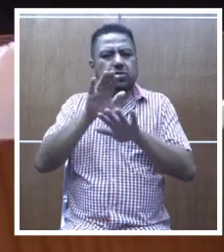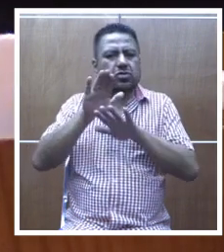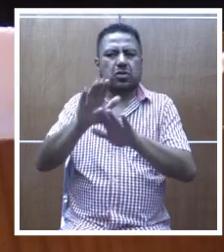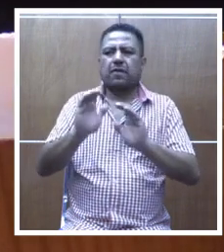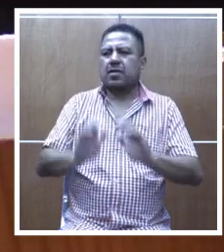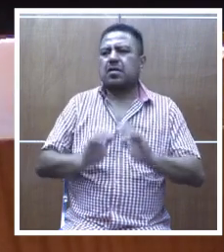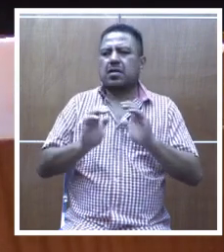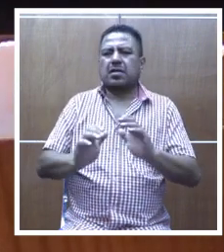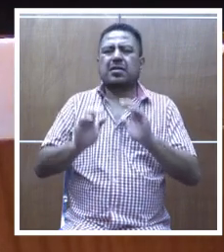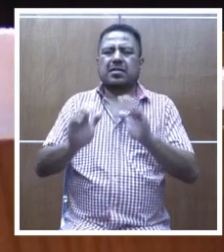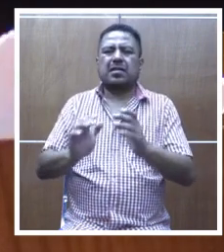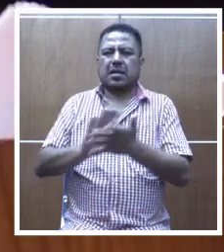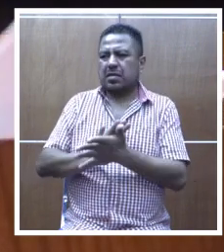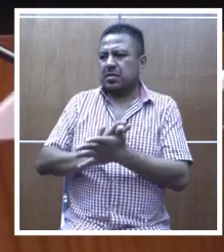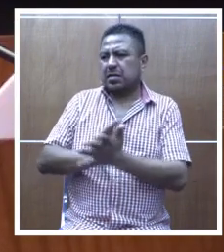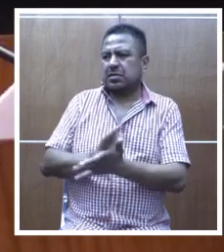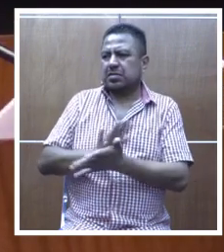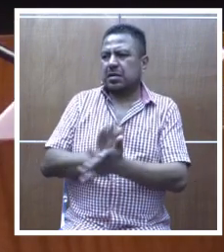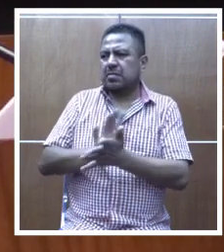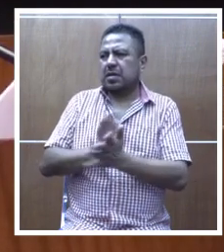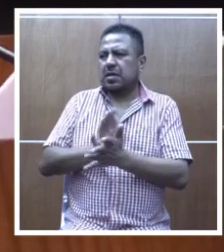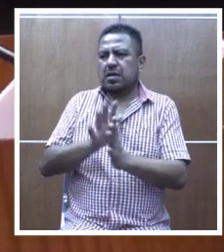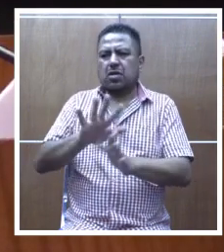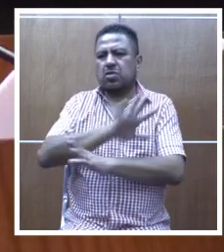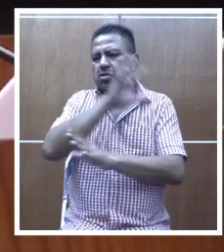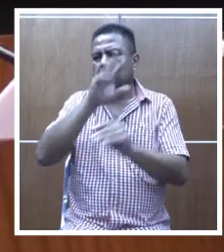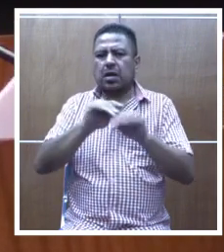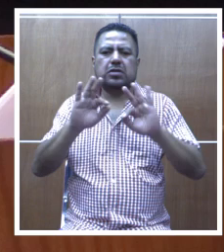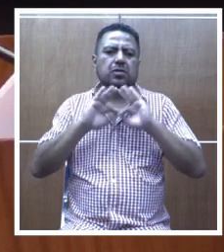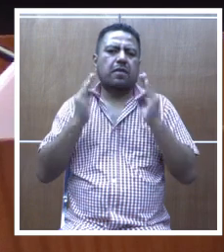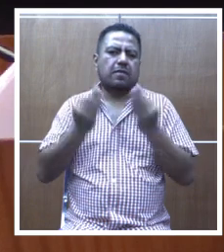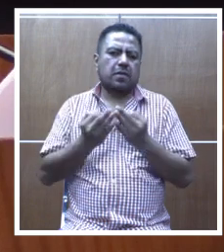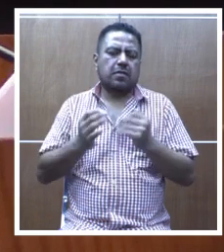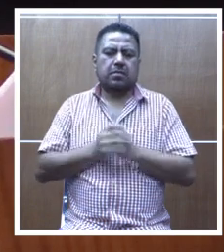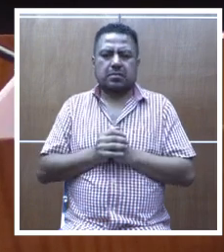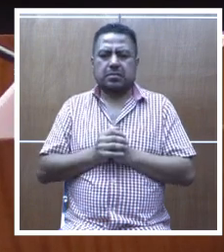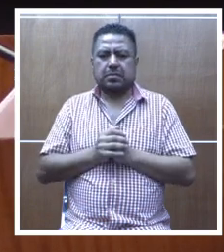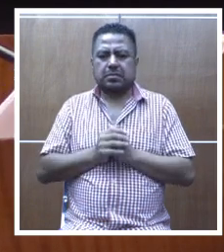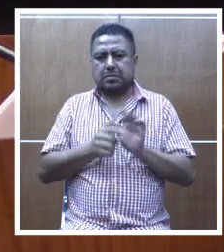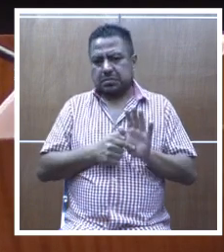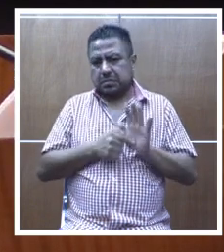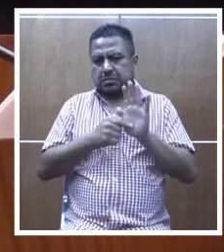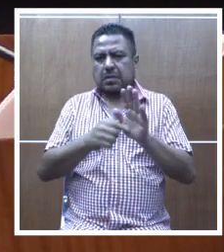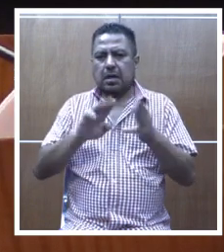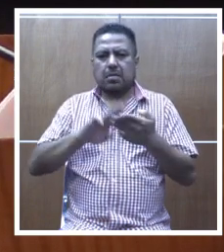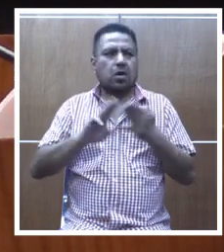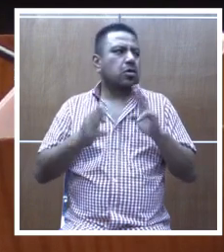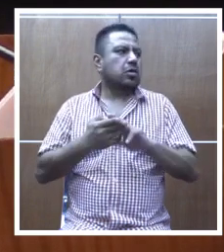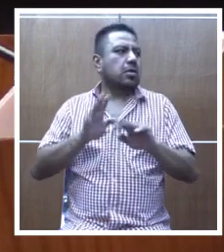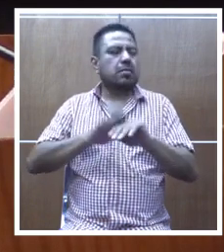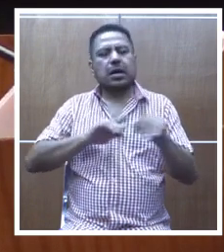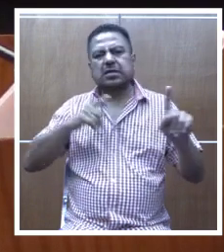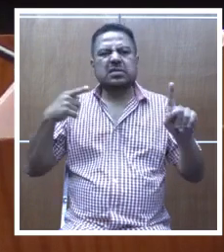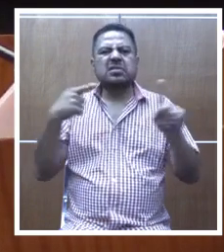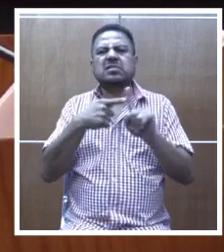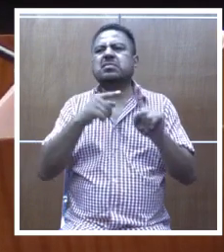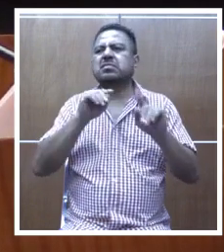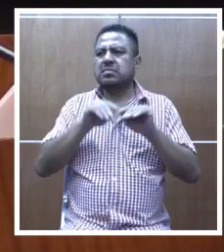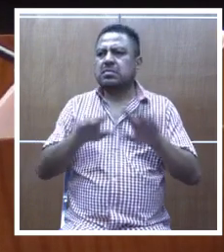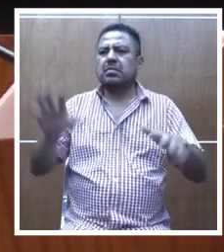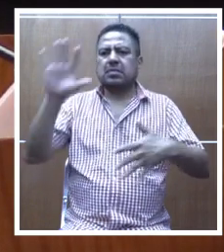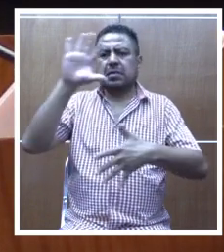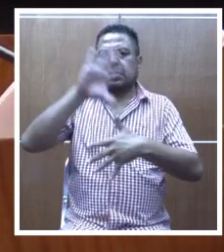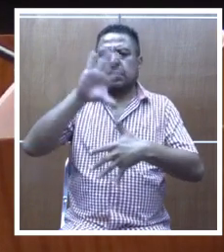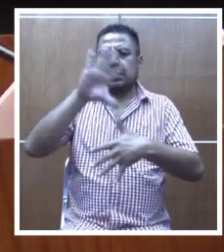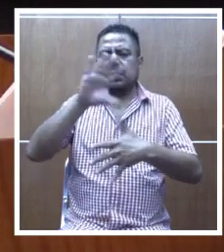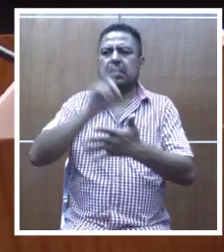la discriminación en todos sus tipos. En la exposición de motivos se invoca la Declaración Americana de los